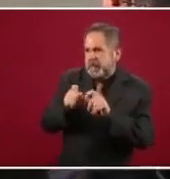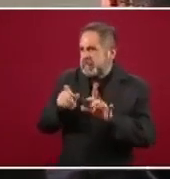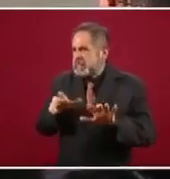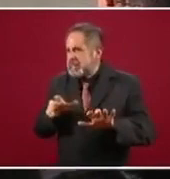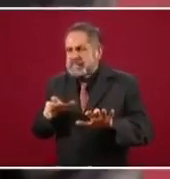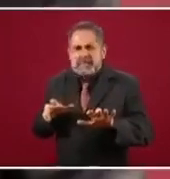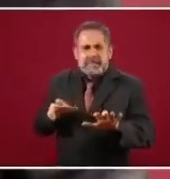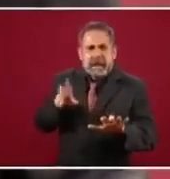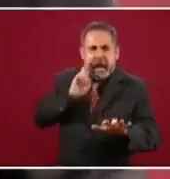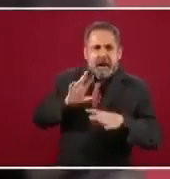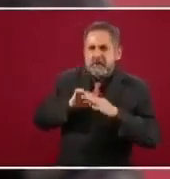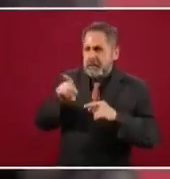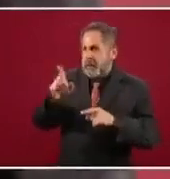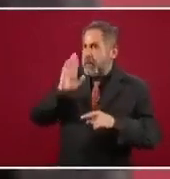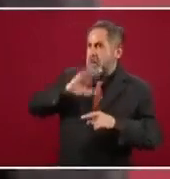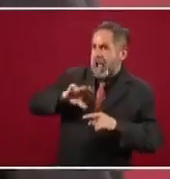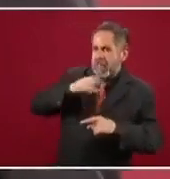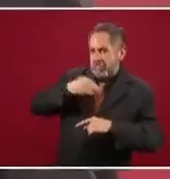gazapo,